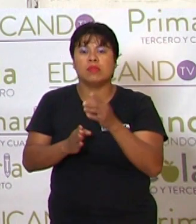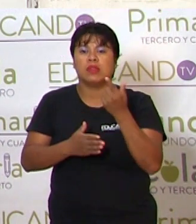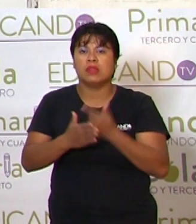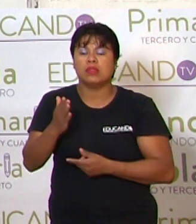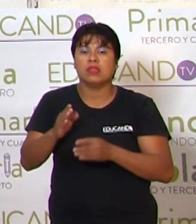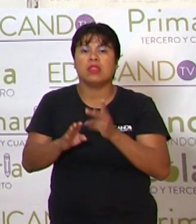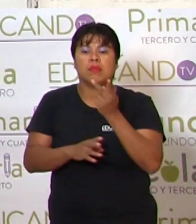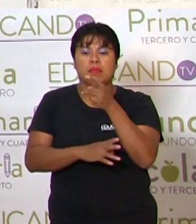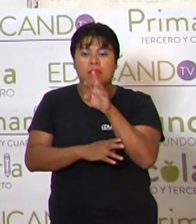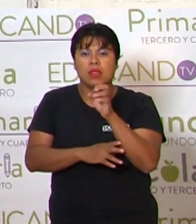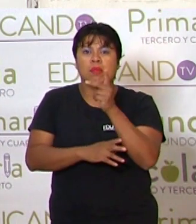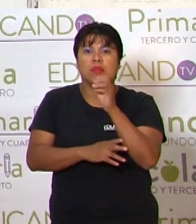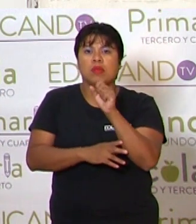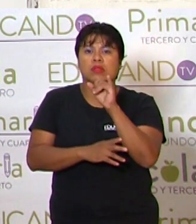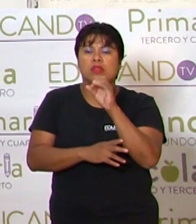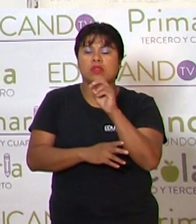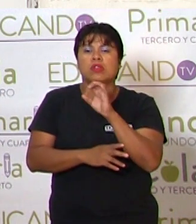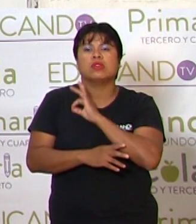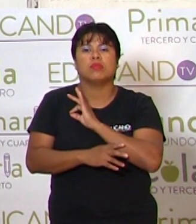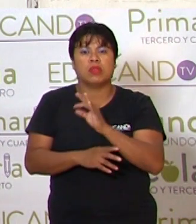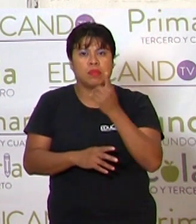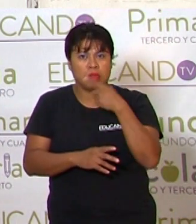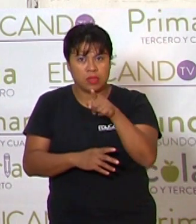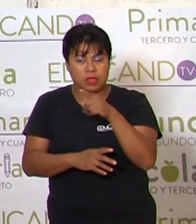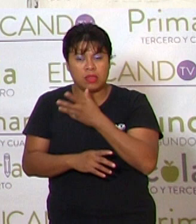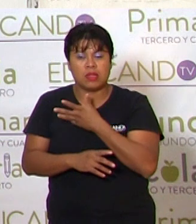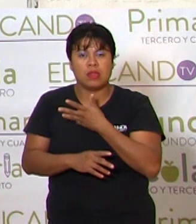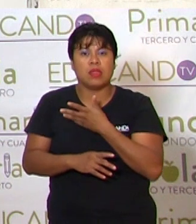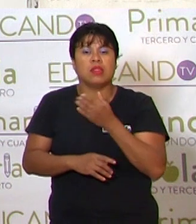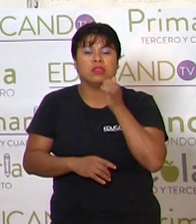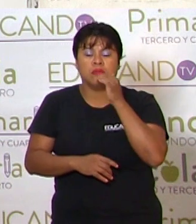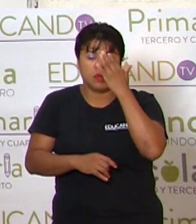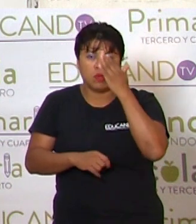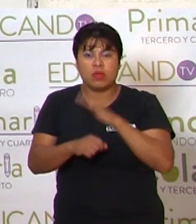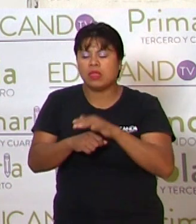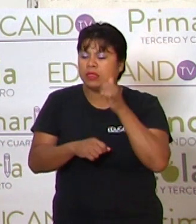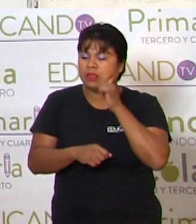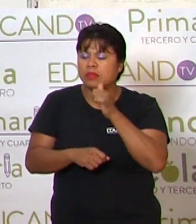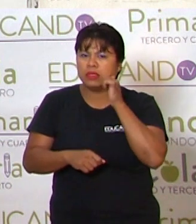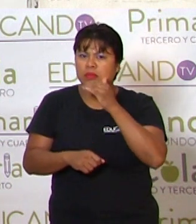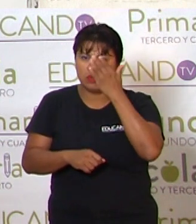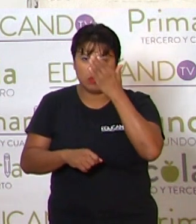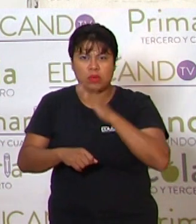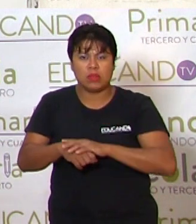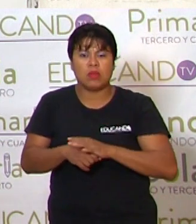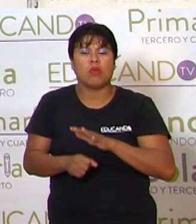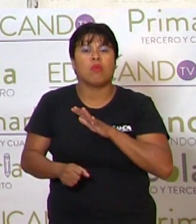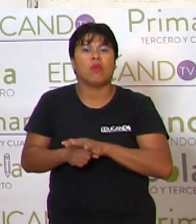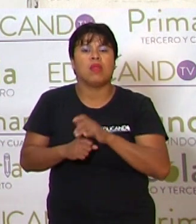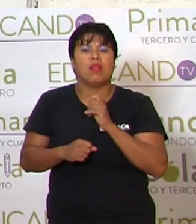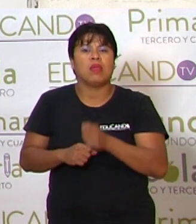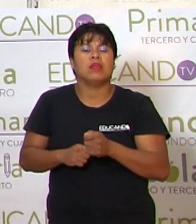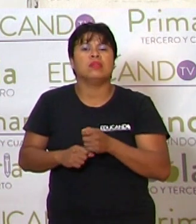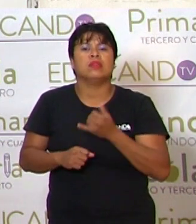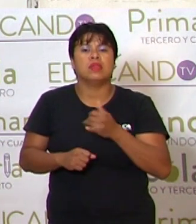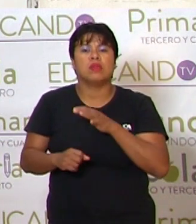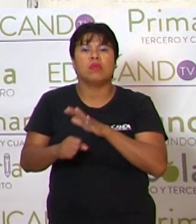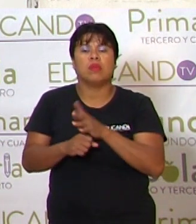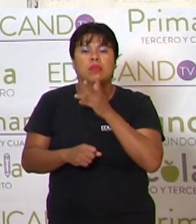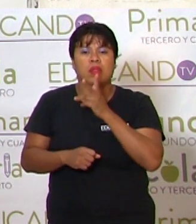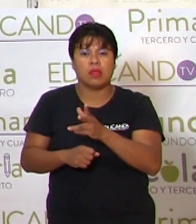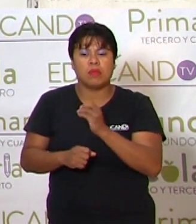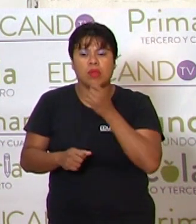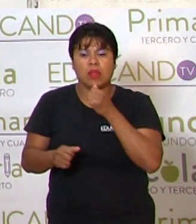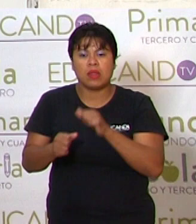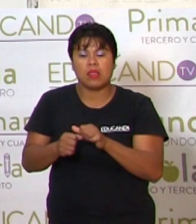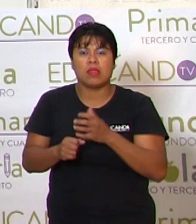lista de preposiciones que te van a permitir tener en cuenta, muy en cuenta, perdón, cuáles son y qué